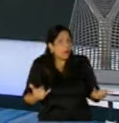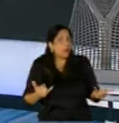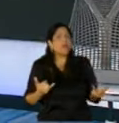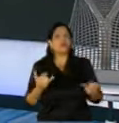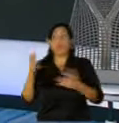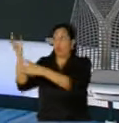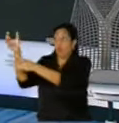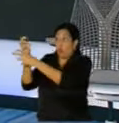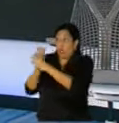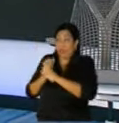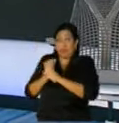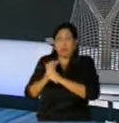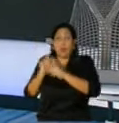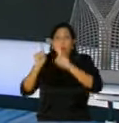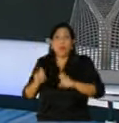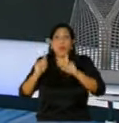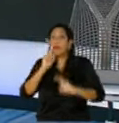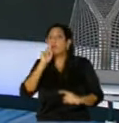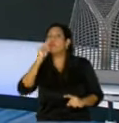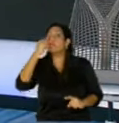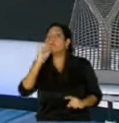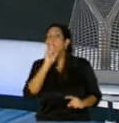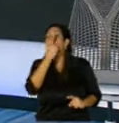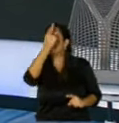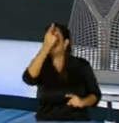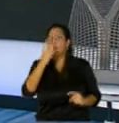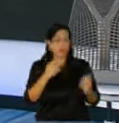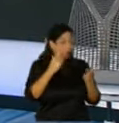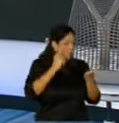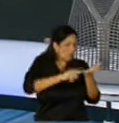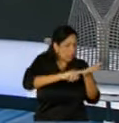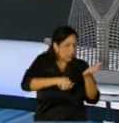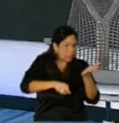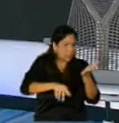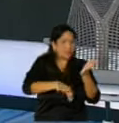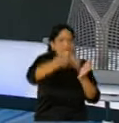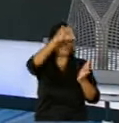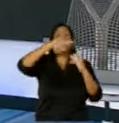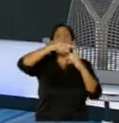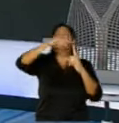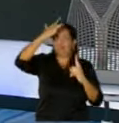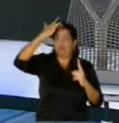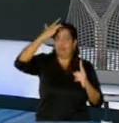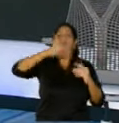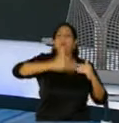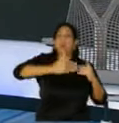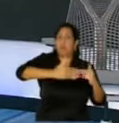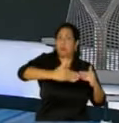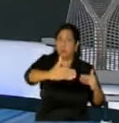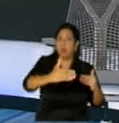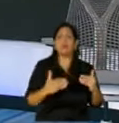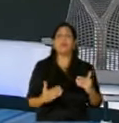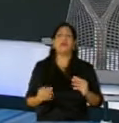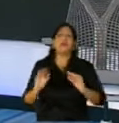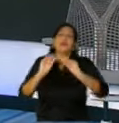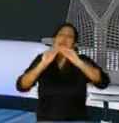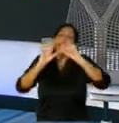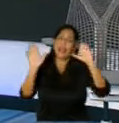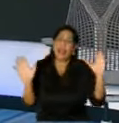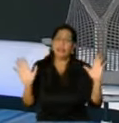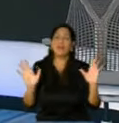las pruebas. Tenemos pocas pruebas, lo sabemos, queremos aumentar nuestras pruebas. Se sabe ya científicamente que las pruebas